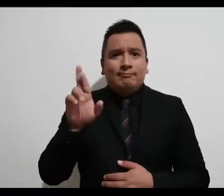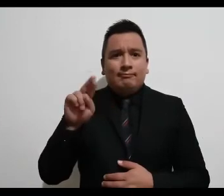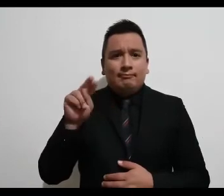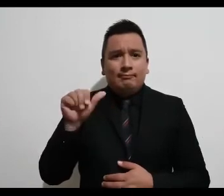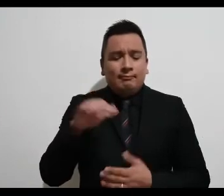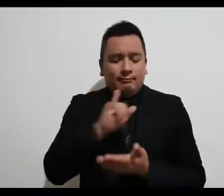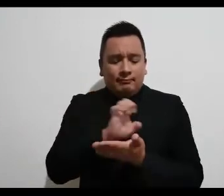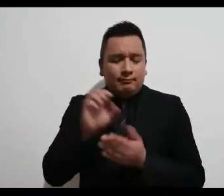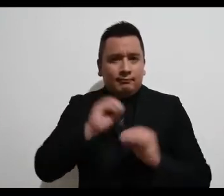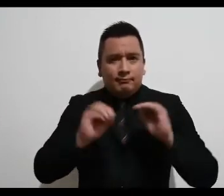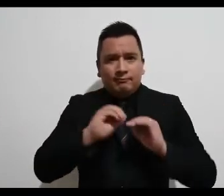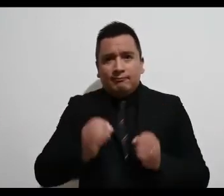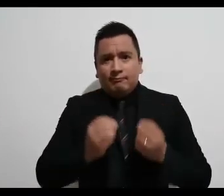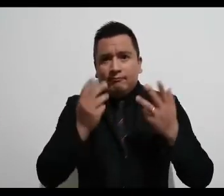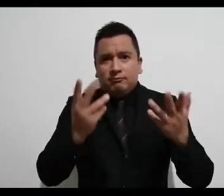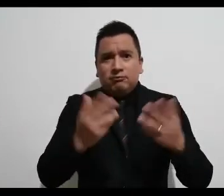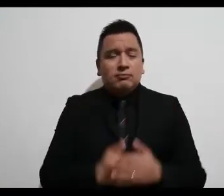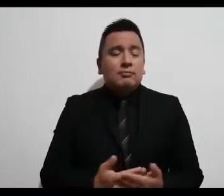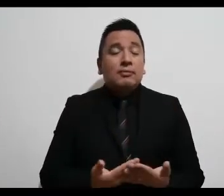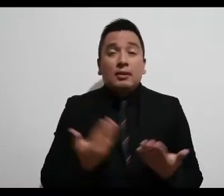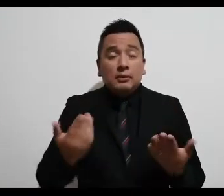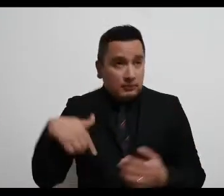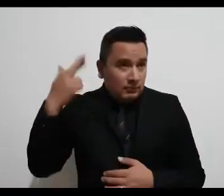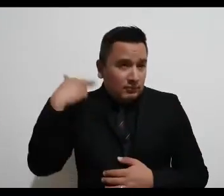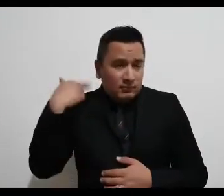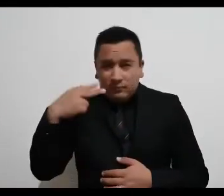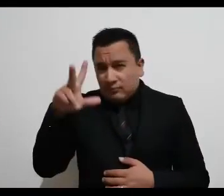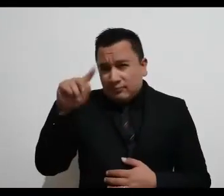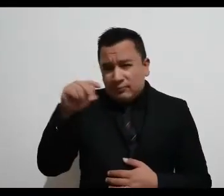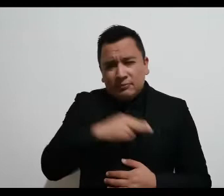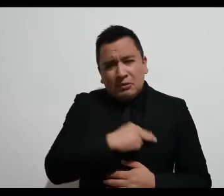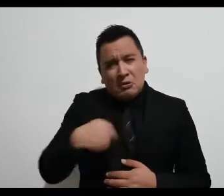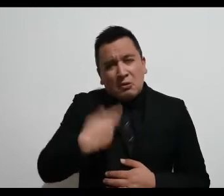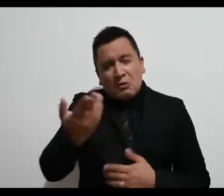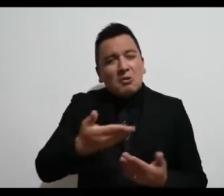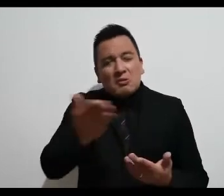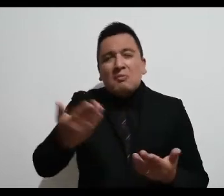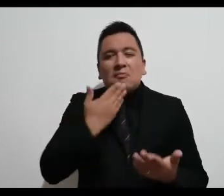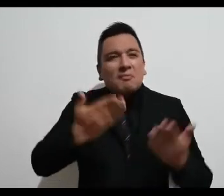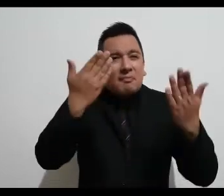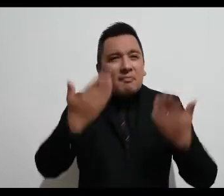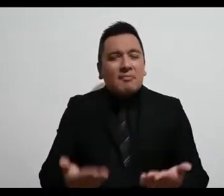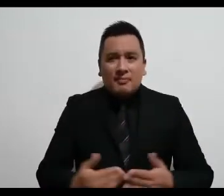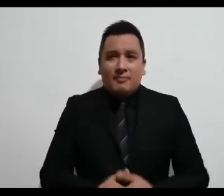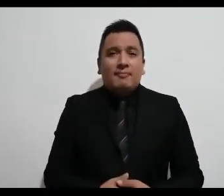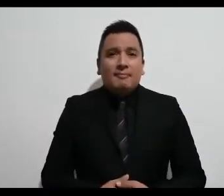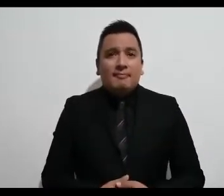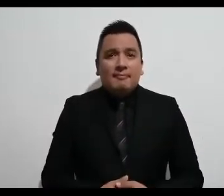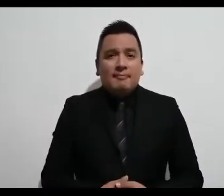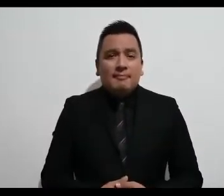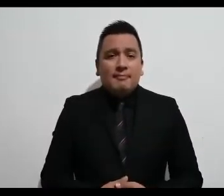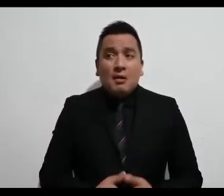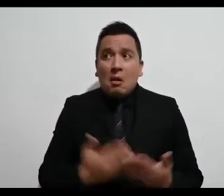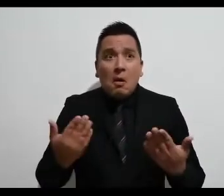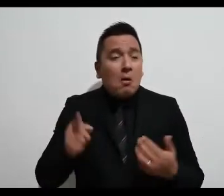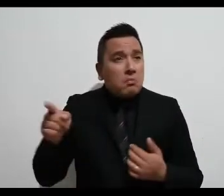producción del Instituto Electoral de Coahuila. Con este programa de radio y televisión les damos la más cordial de las bienvenidas y en esta ocasión vamos a